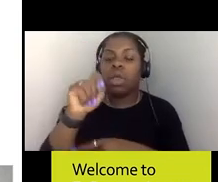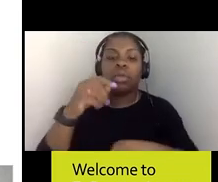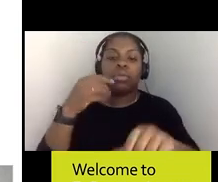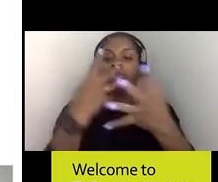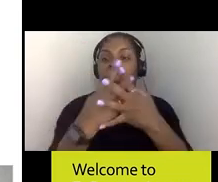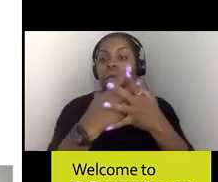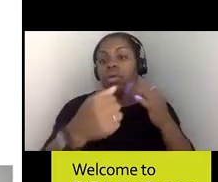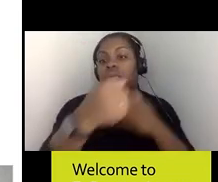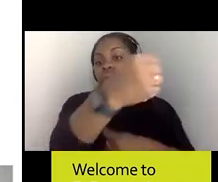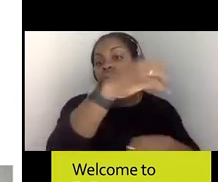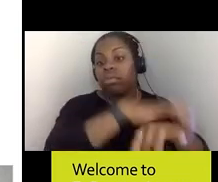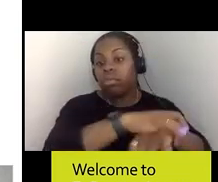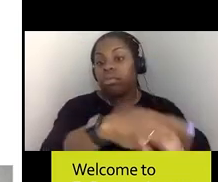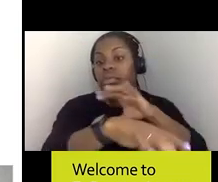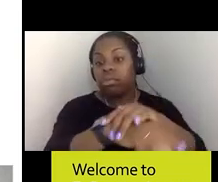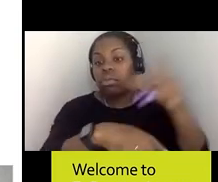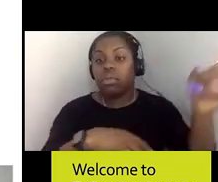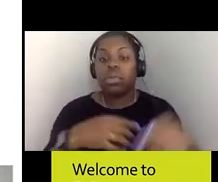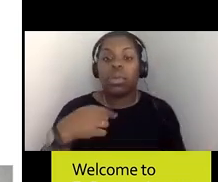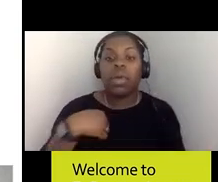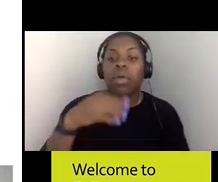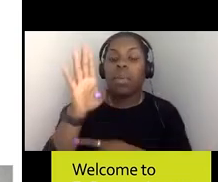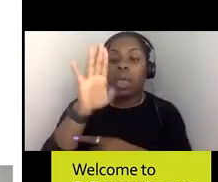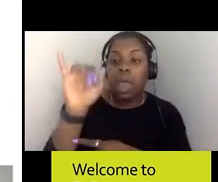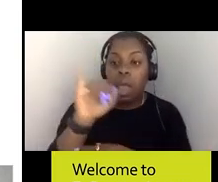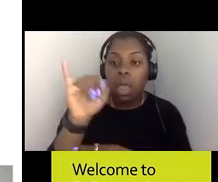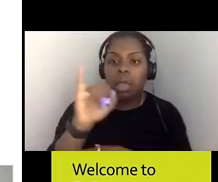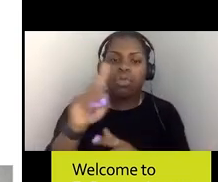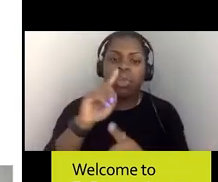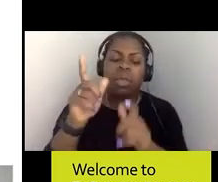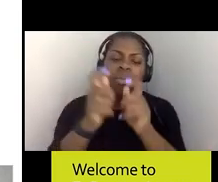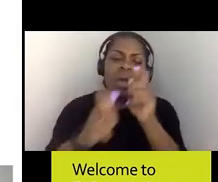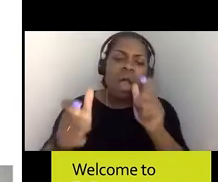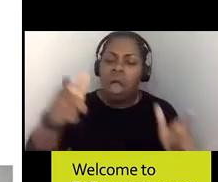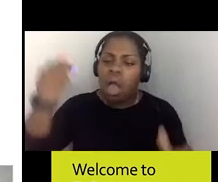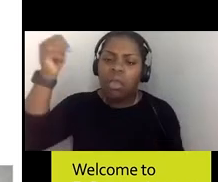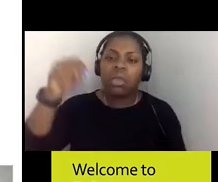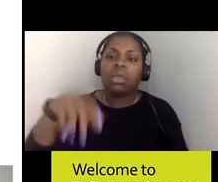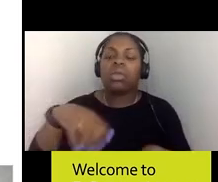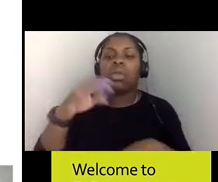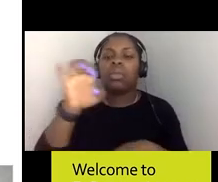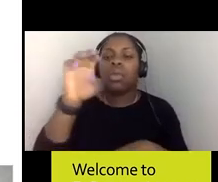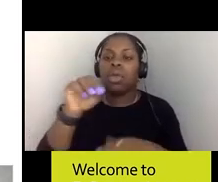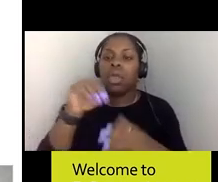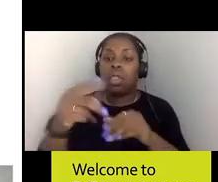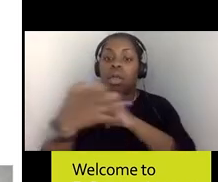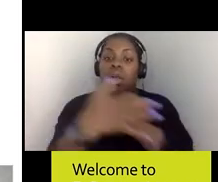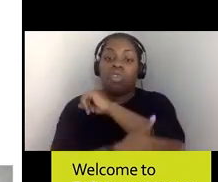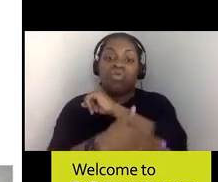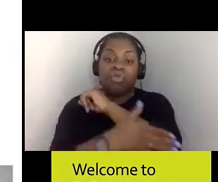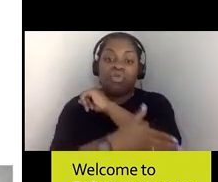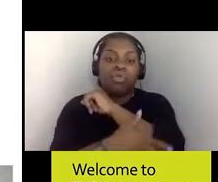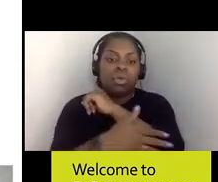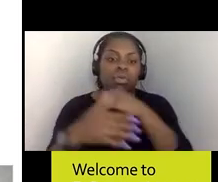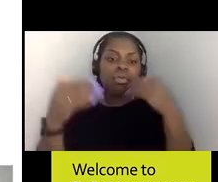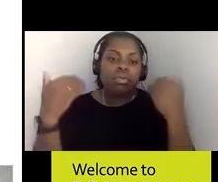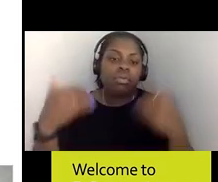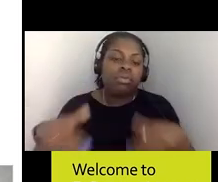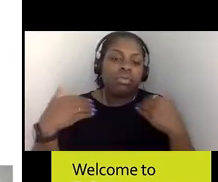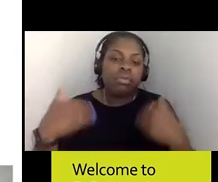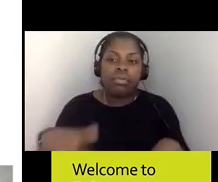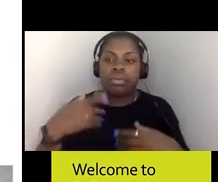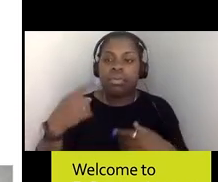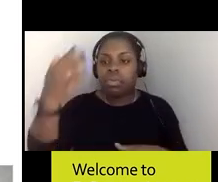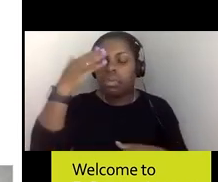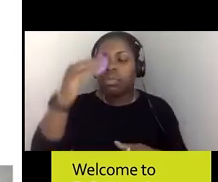dinero con la encarcelación. Así que tenemos a BI, que es la compañía de monitoreo electrónico más